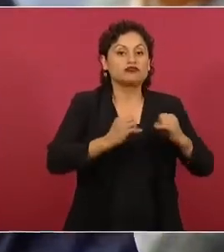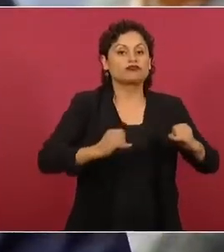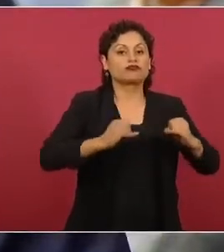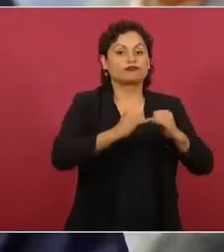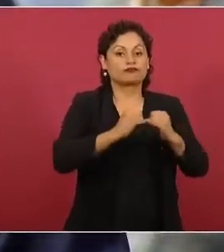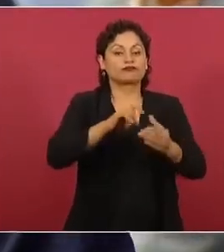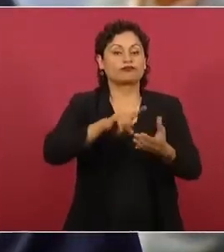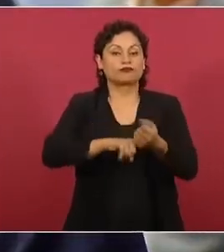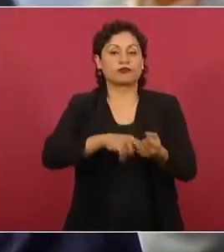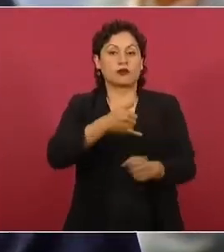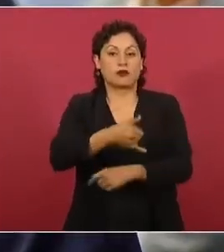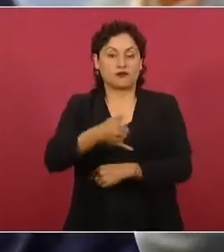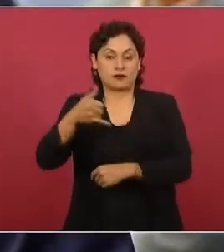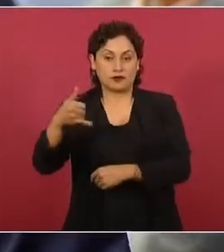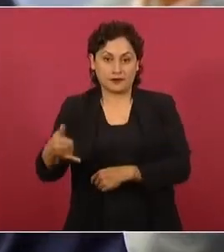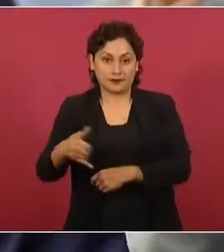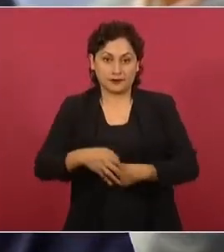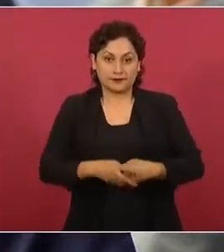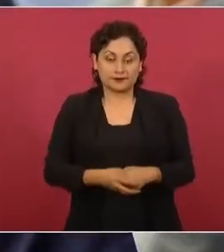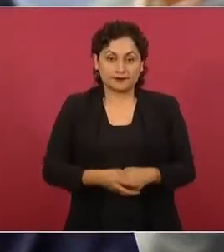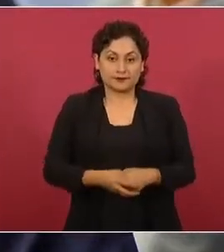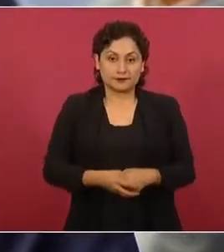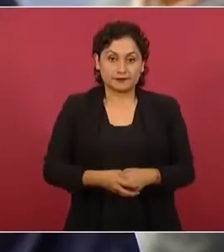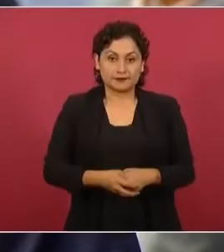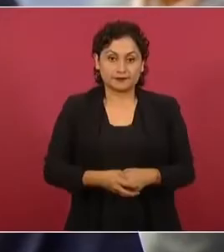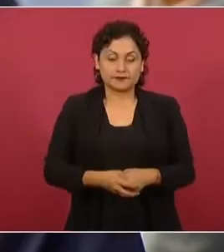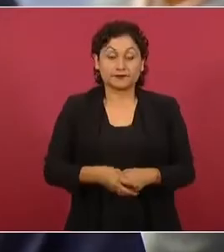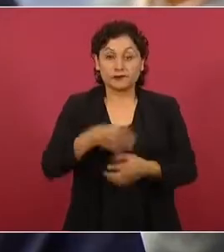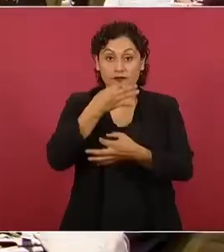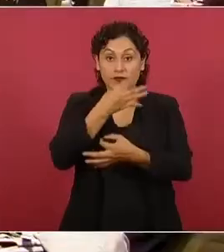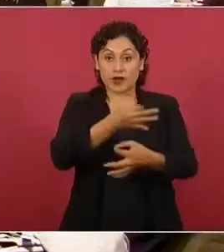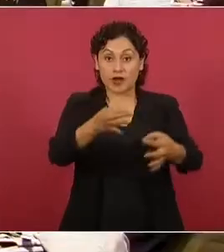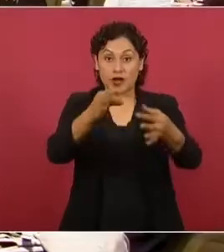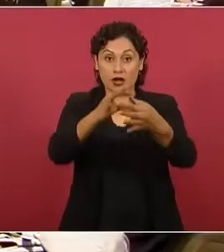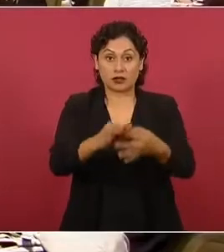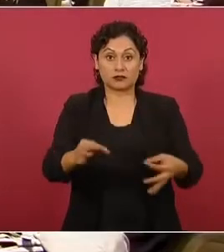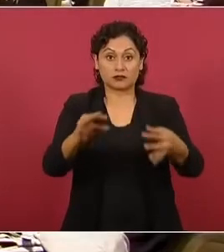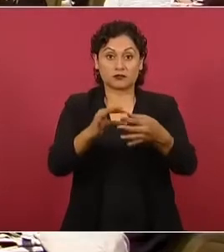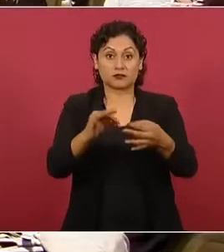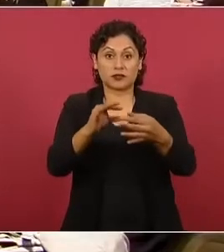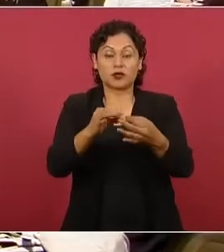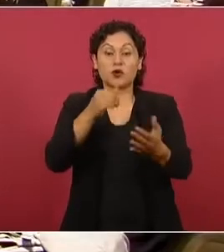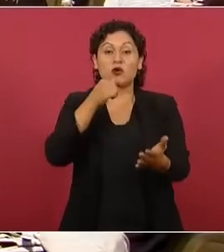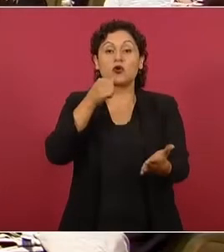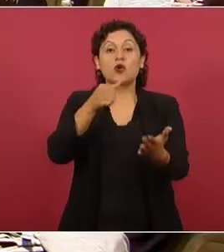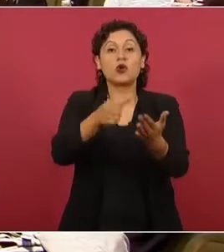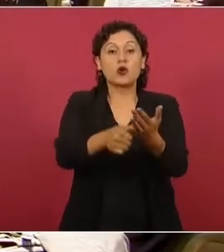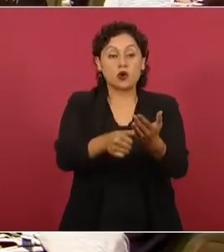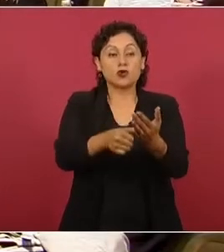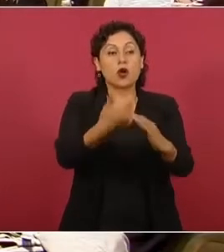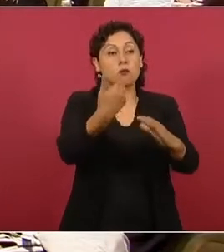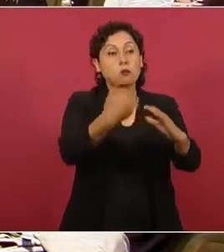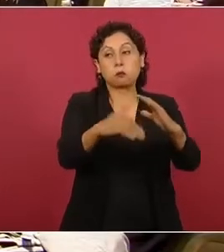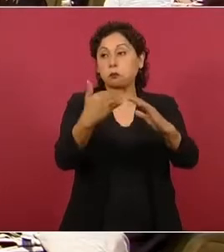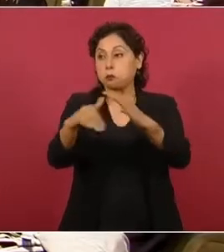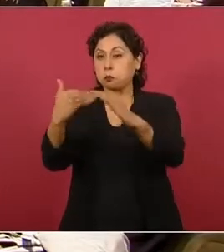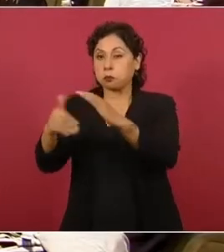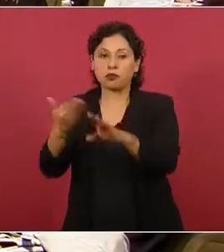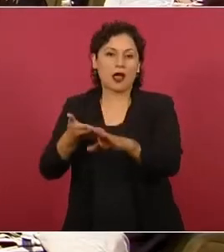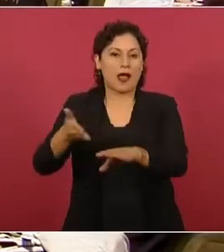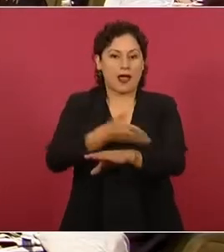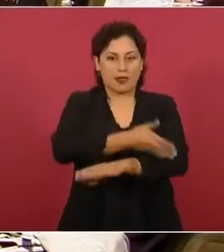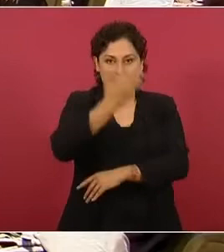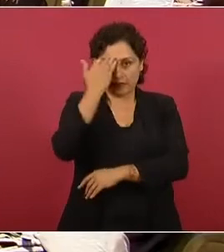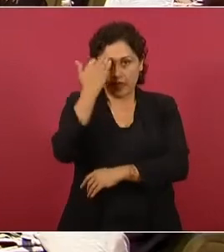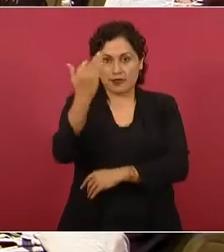la Vivienda para los Trabajadores. Se informa que el documento fue puesto a su consideración con debida